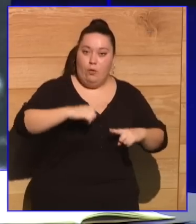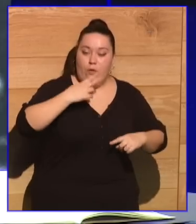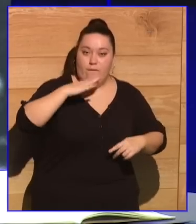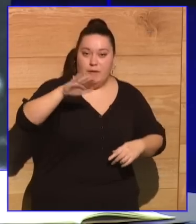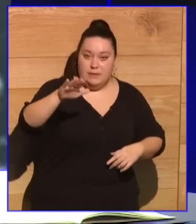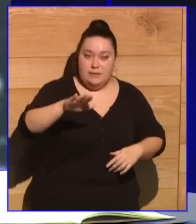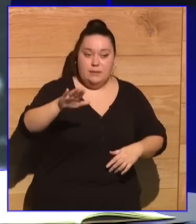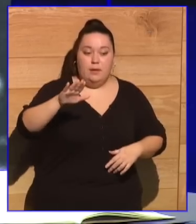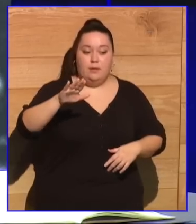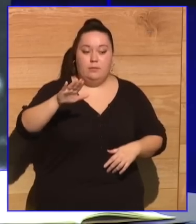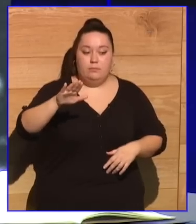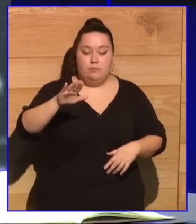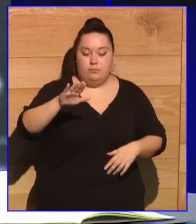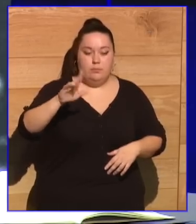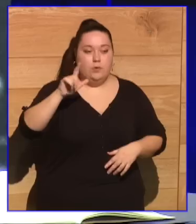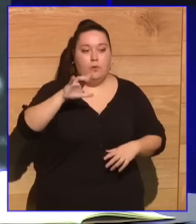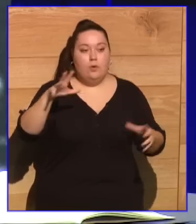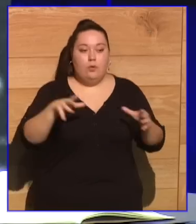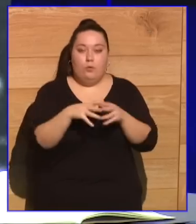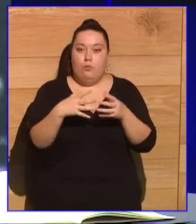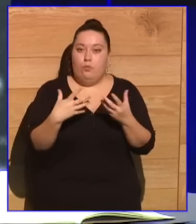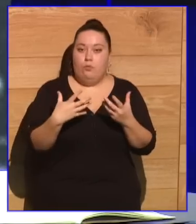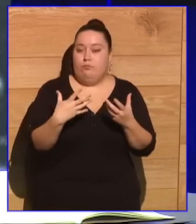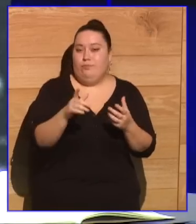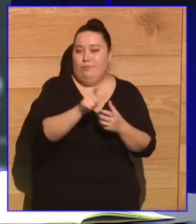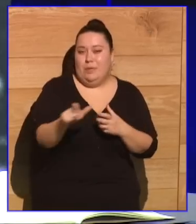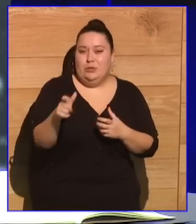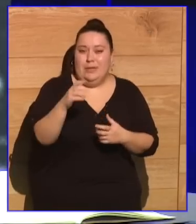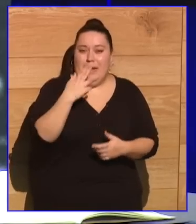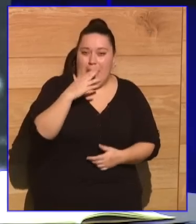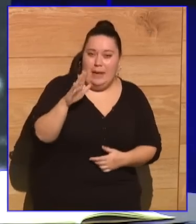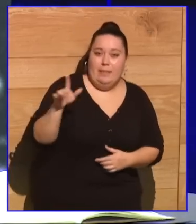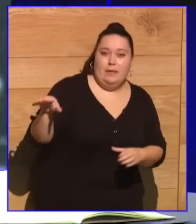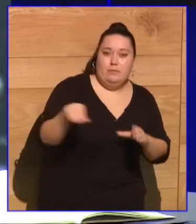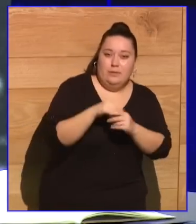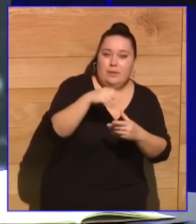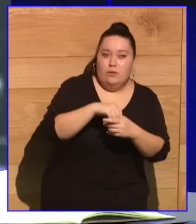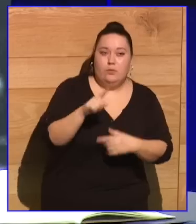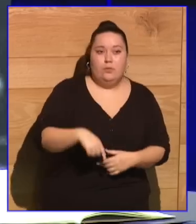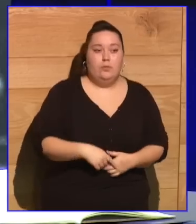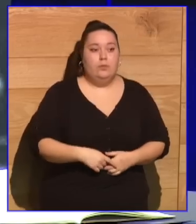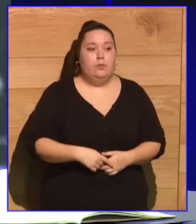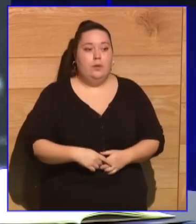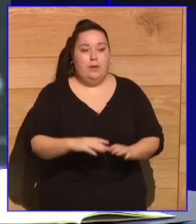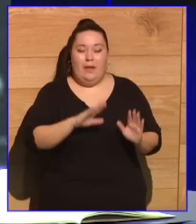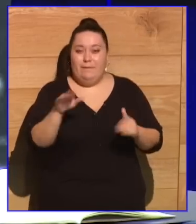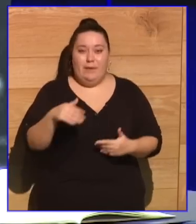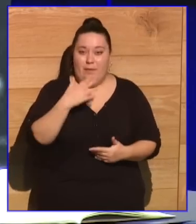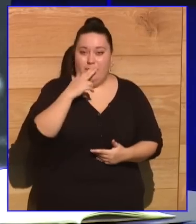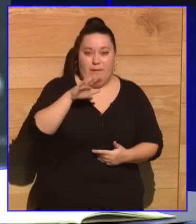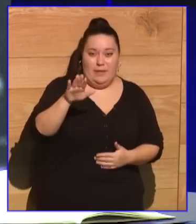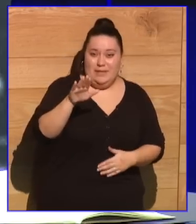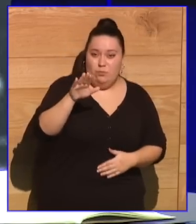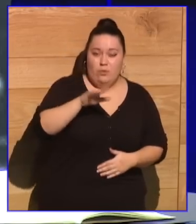fascista, con un grupo de neonazis alrededor, porque a lo que lleva la alienación es al fascismo. O sea, es